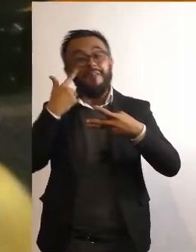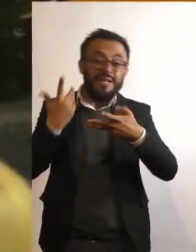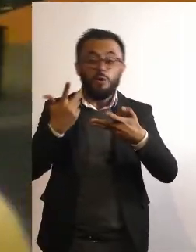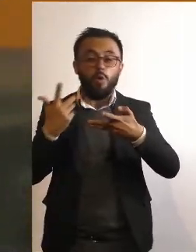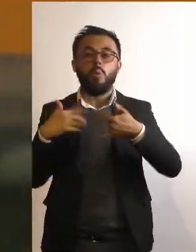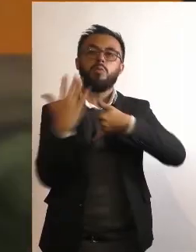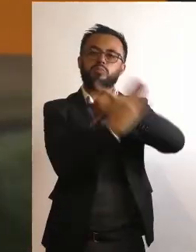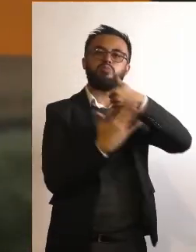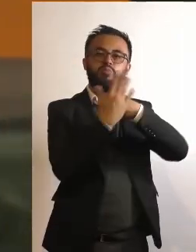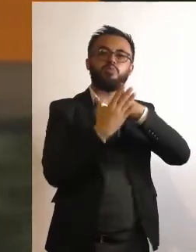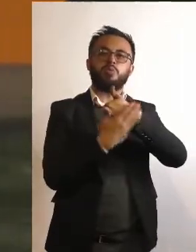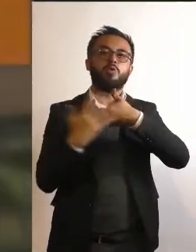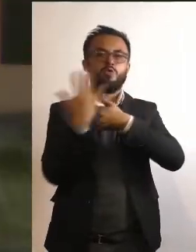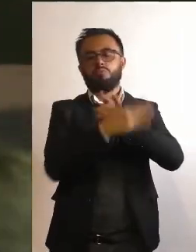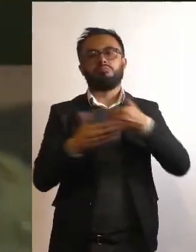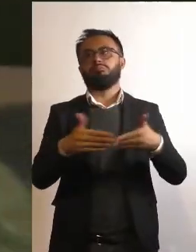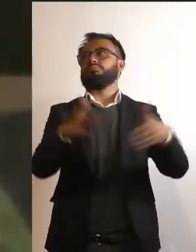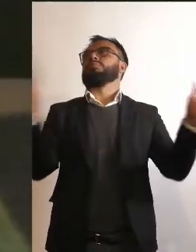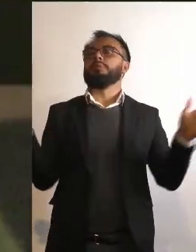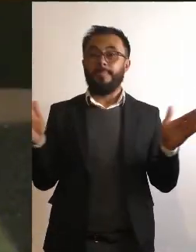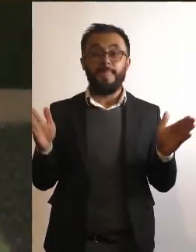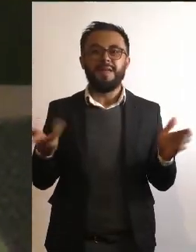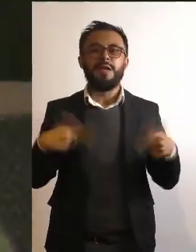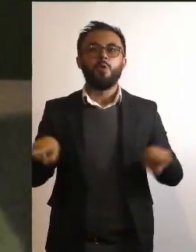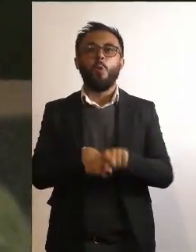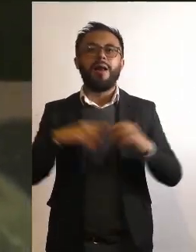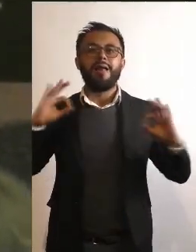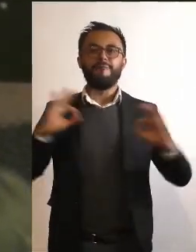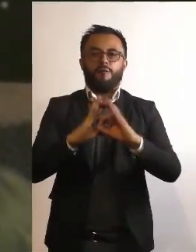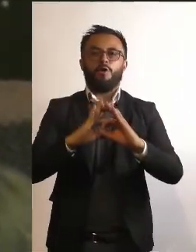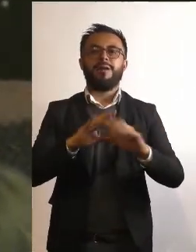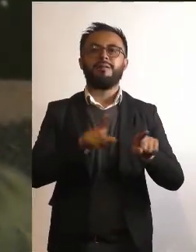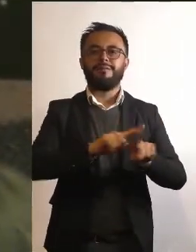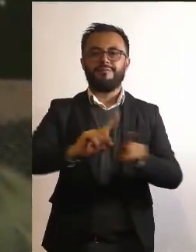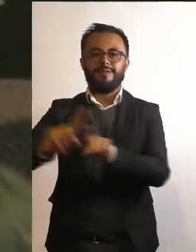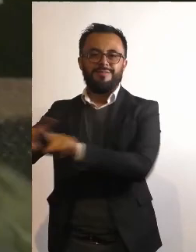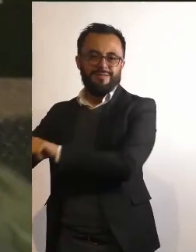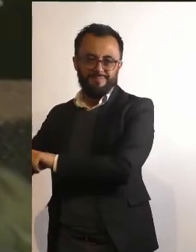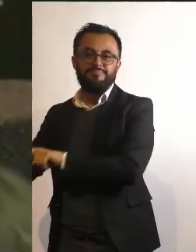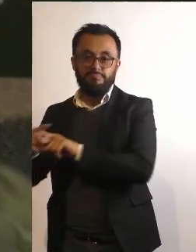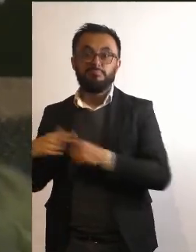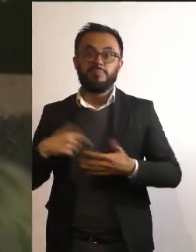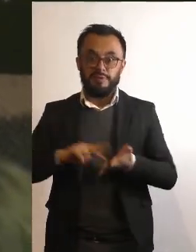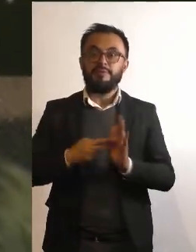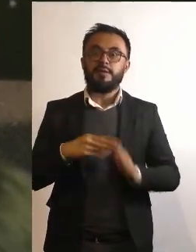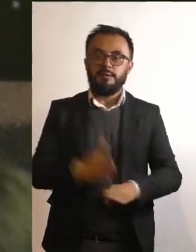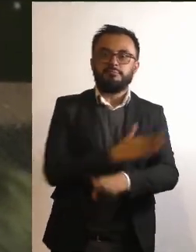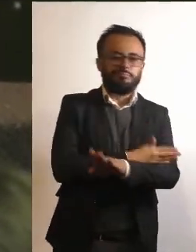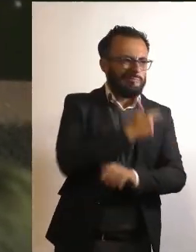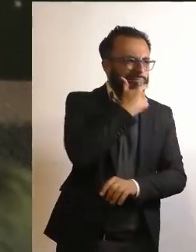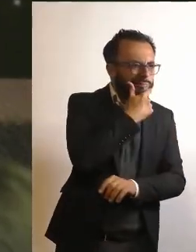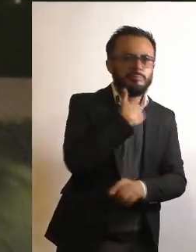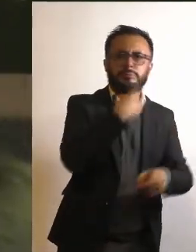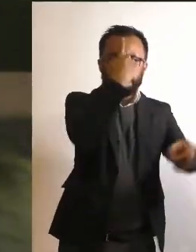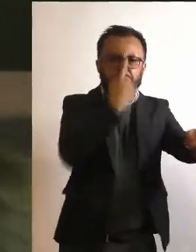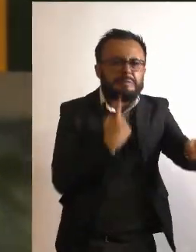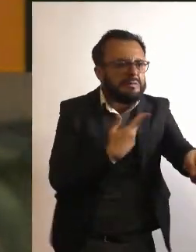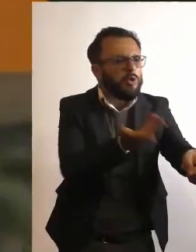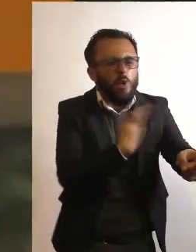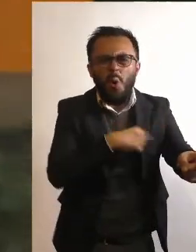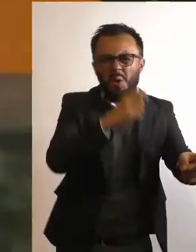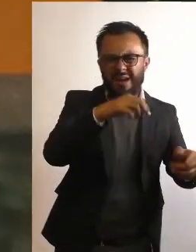tipo de enfoque diferente también nos va a exigir tener distintos perfiles, nos va a permitir cambiar los perfiles de las